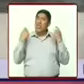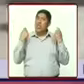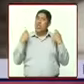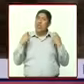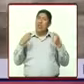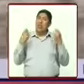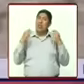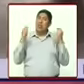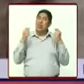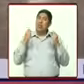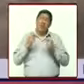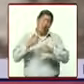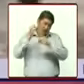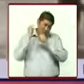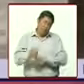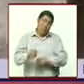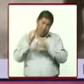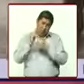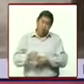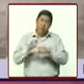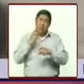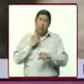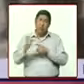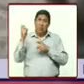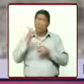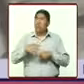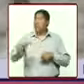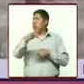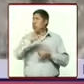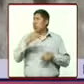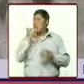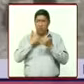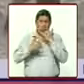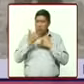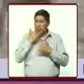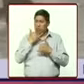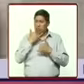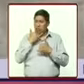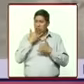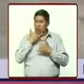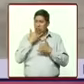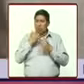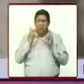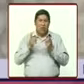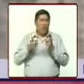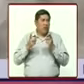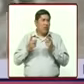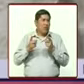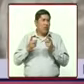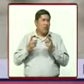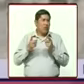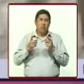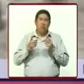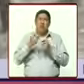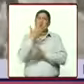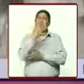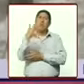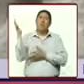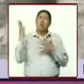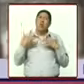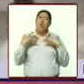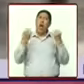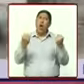de apagar el fuego que está afectando a la zona, llamémosle así, la zona virgen, el bosque